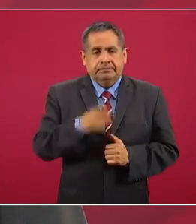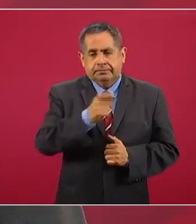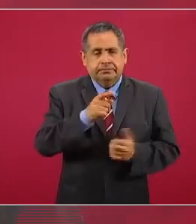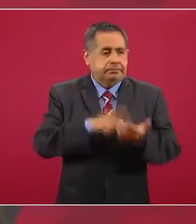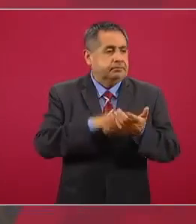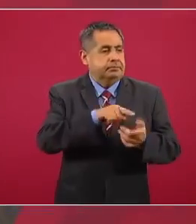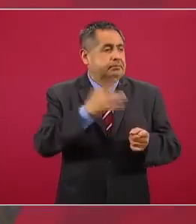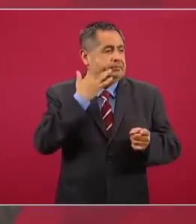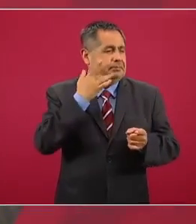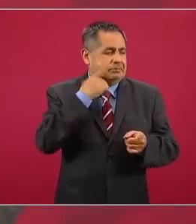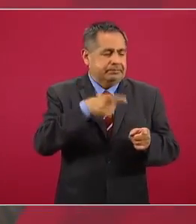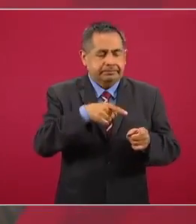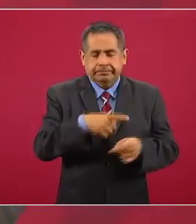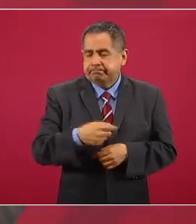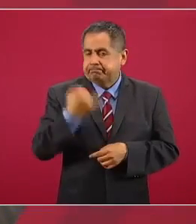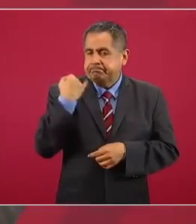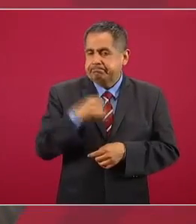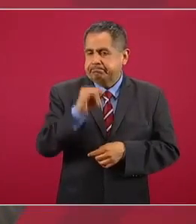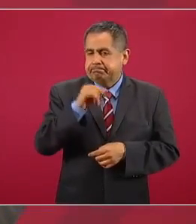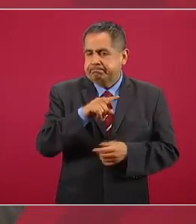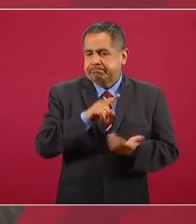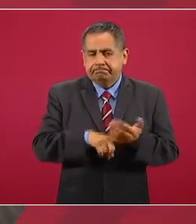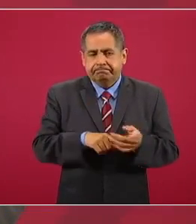ahí andan de ridículos, ¿no?